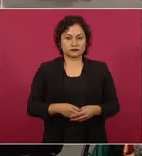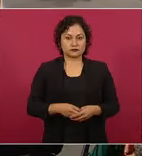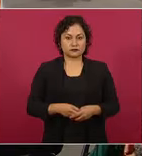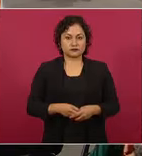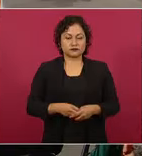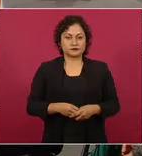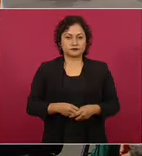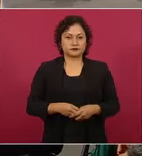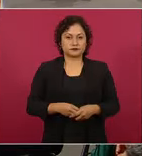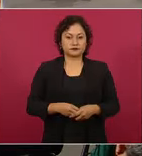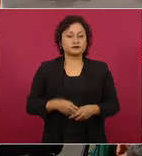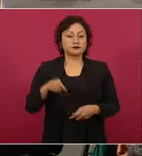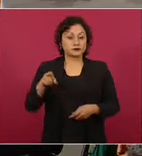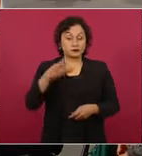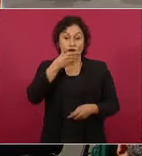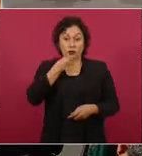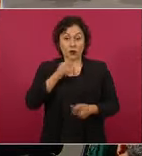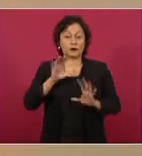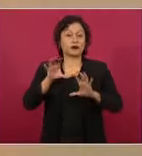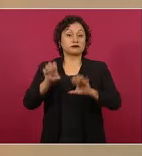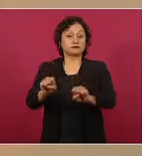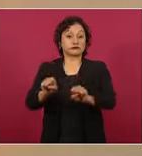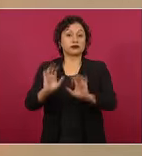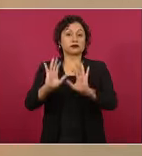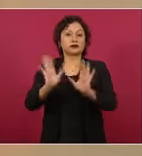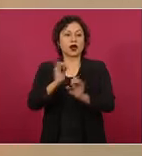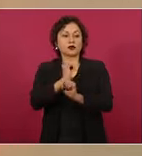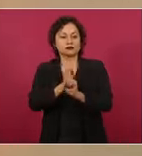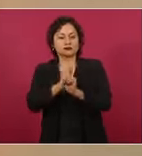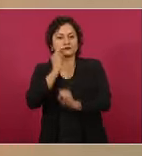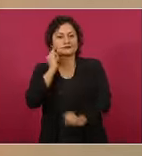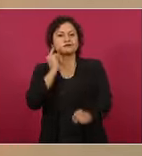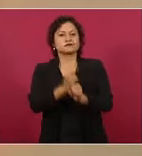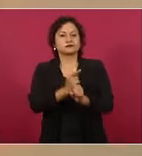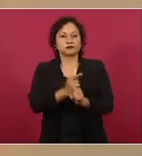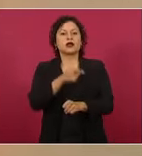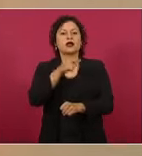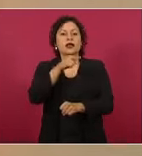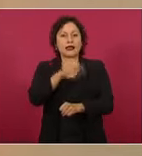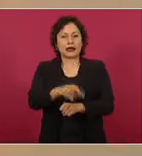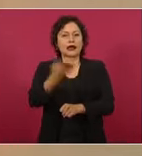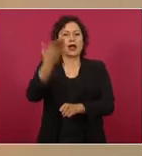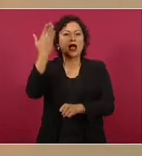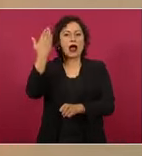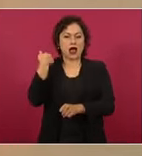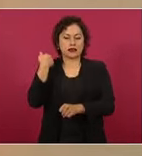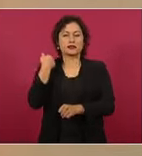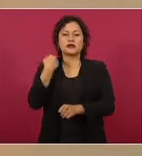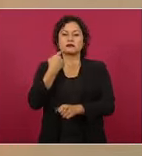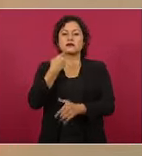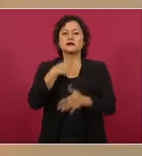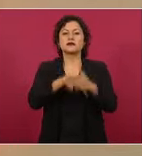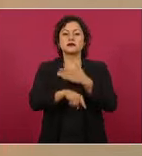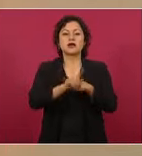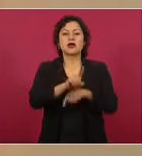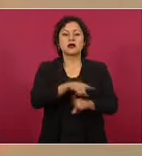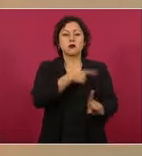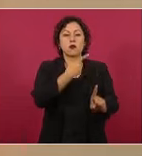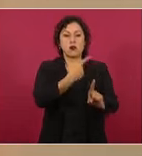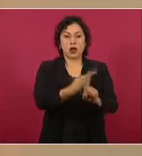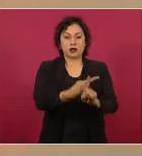ya detenido fue detenido por violación, toda vez que raptó y violó a una menor